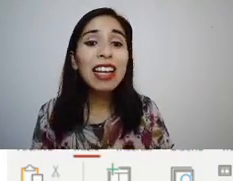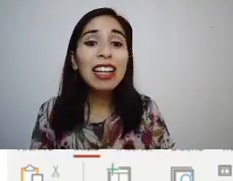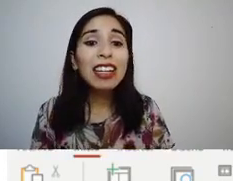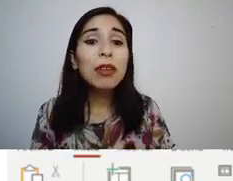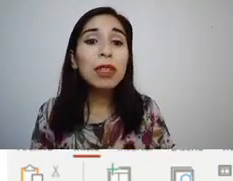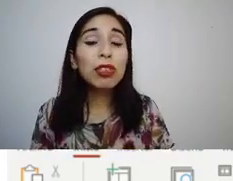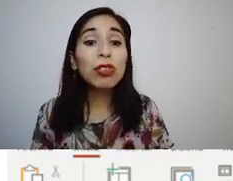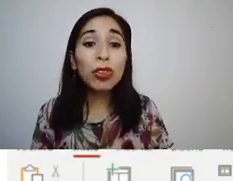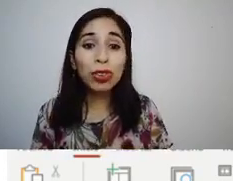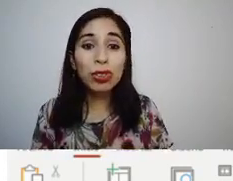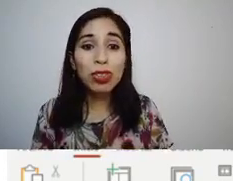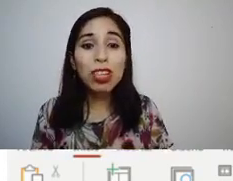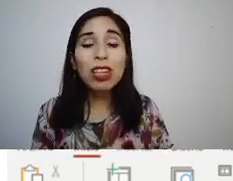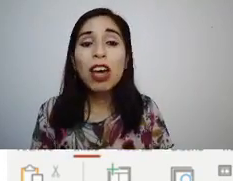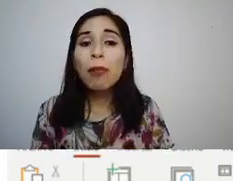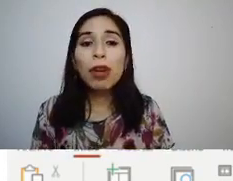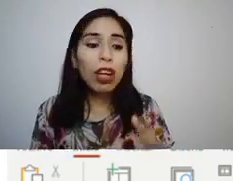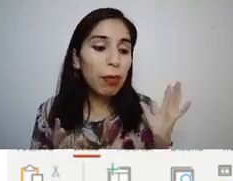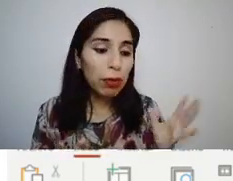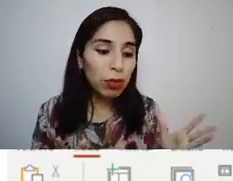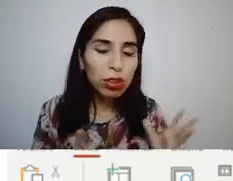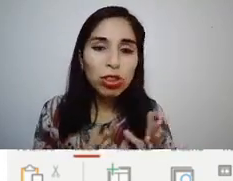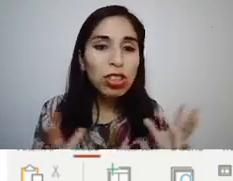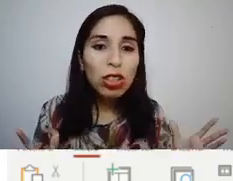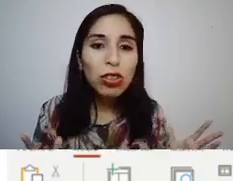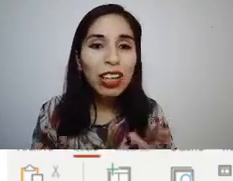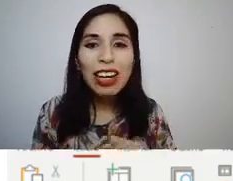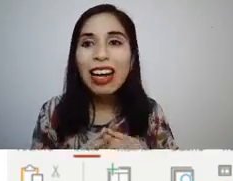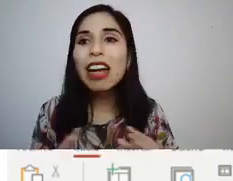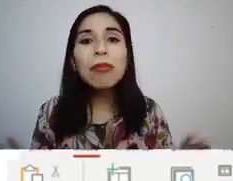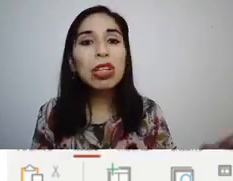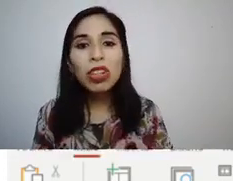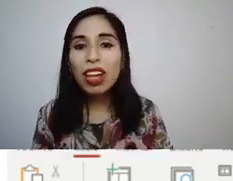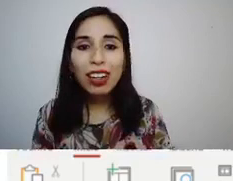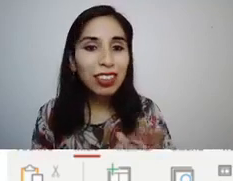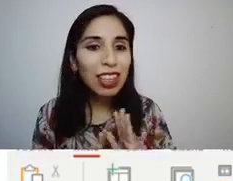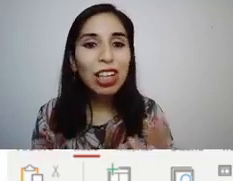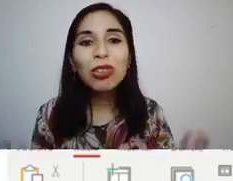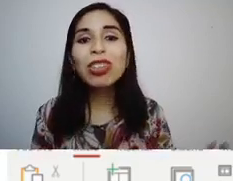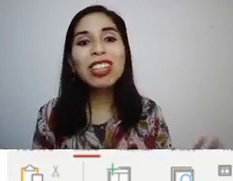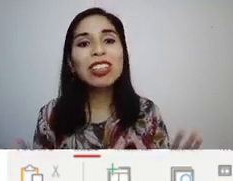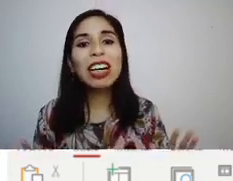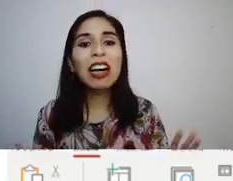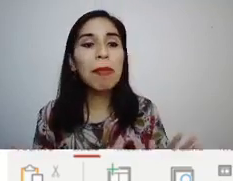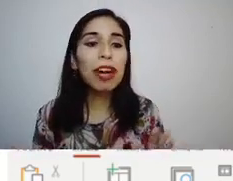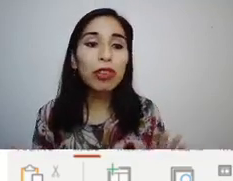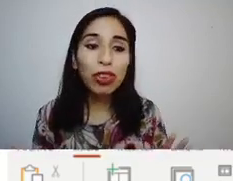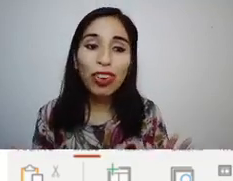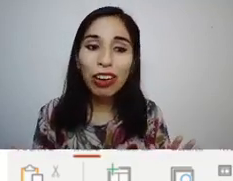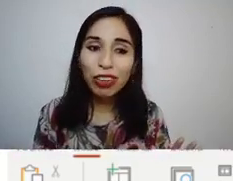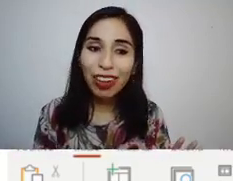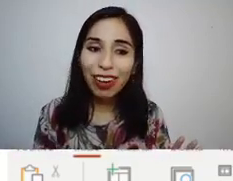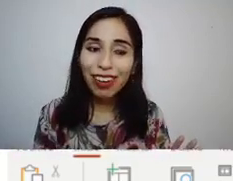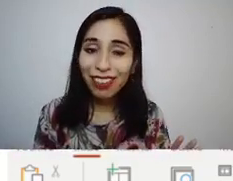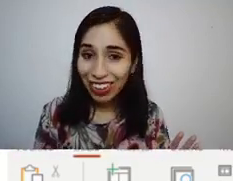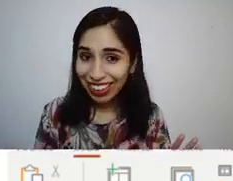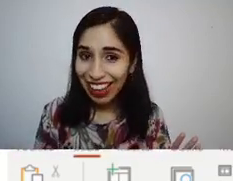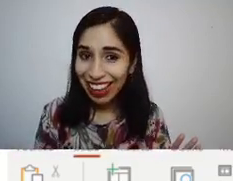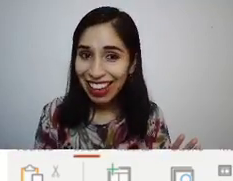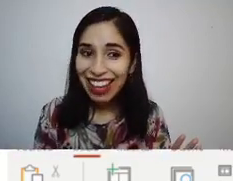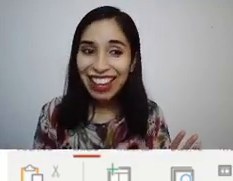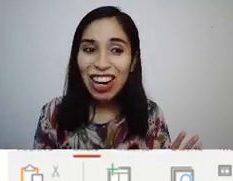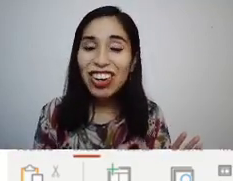de mis fotos si por ejemplo estoy segura que la gran mayoría ya no utiliza cámara fotográfica